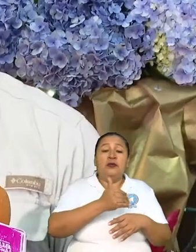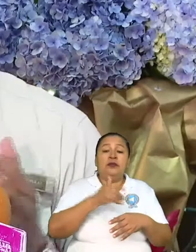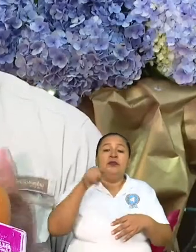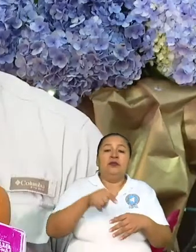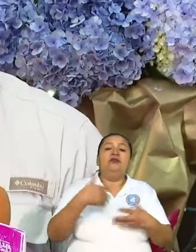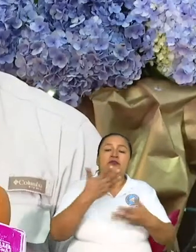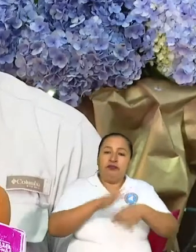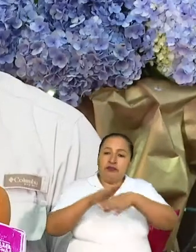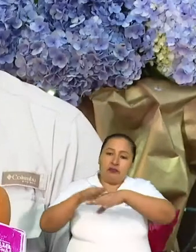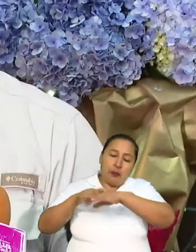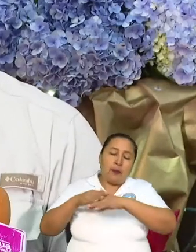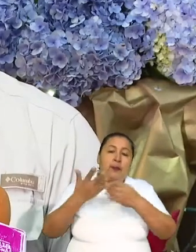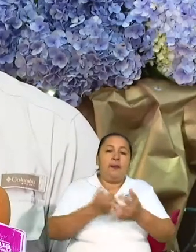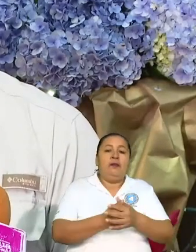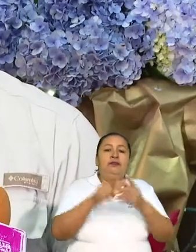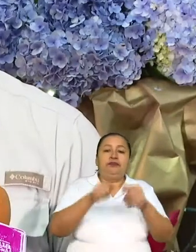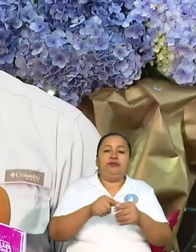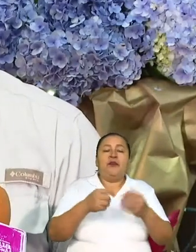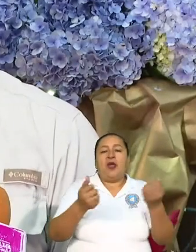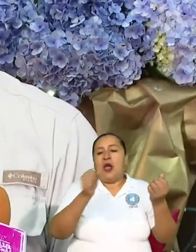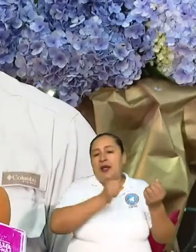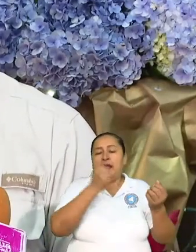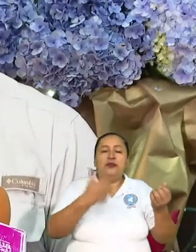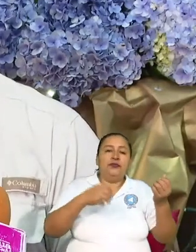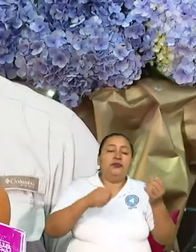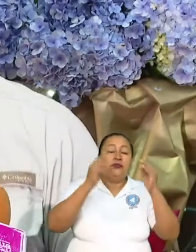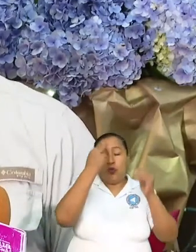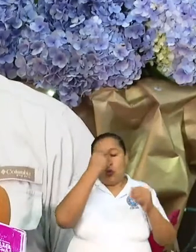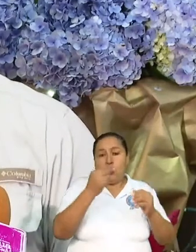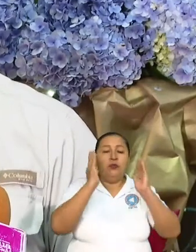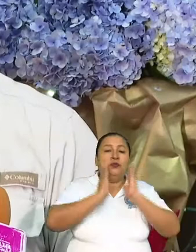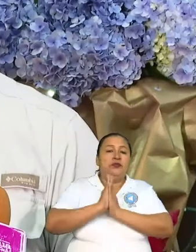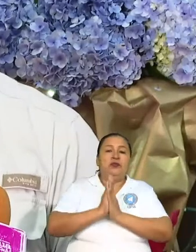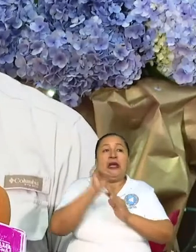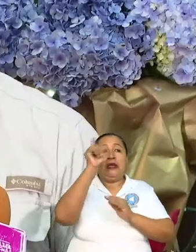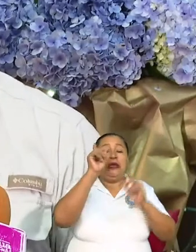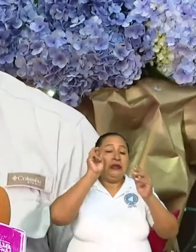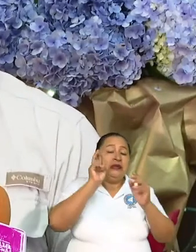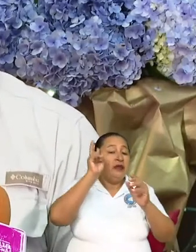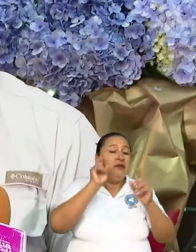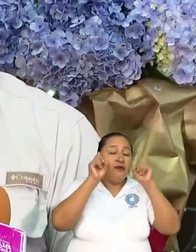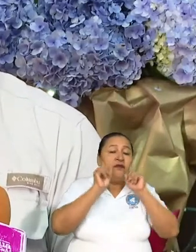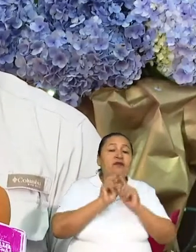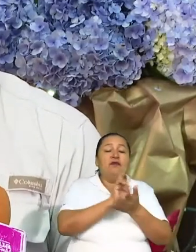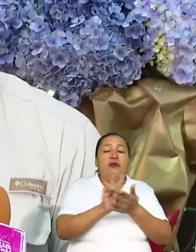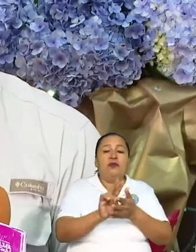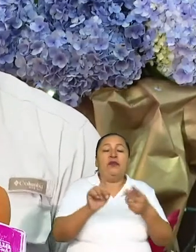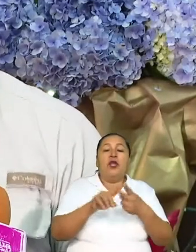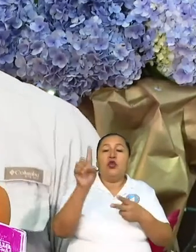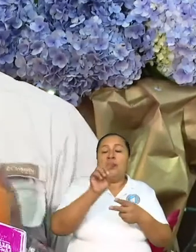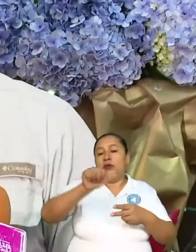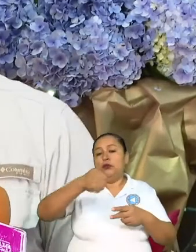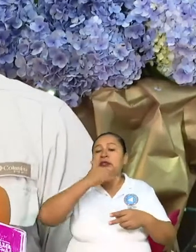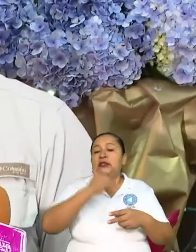lo estamos invitando a la serenata en honor a la Inmaculada Concepción de María en el viejo Chinandega, y el domingo 6 de